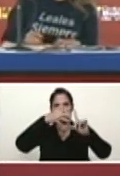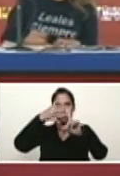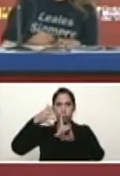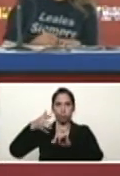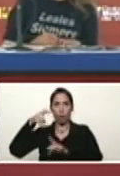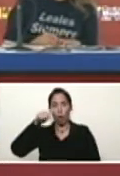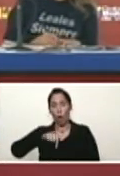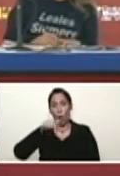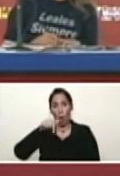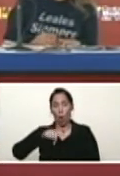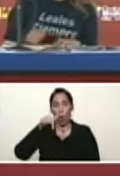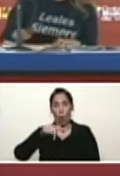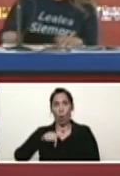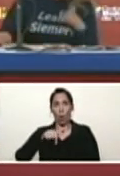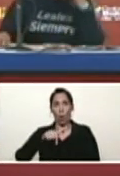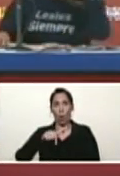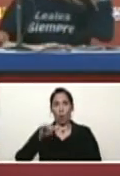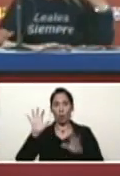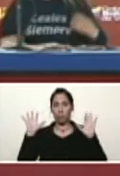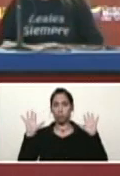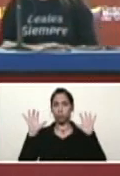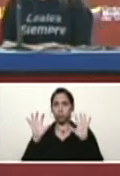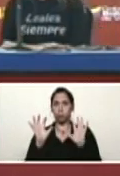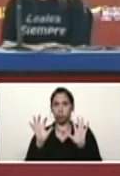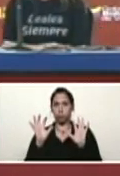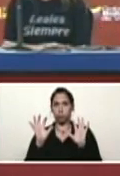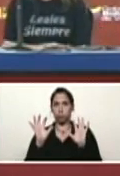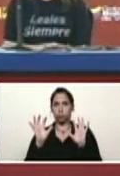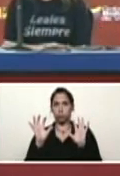Hoy están presentes en este acto